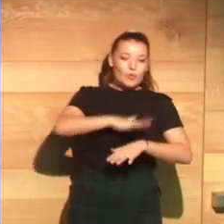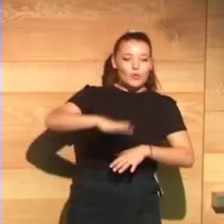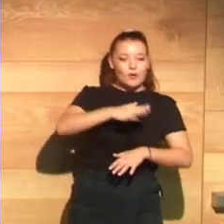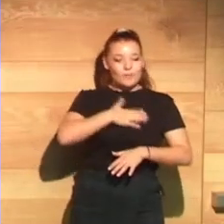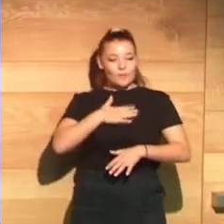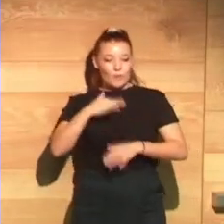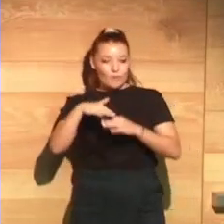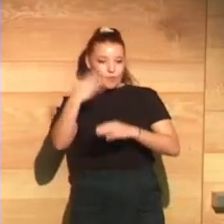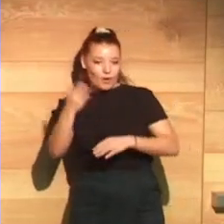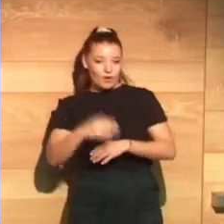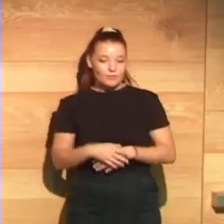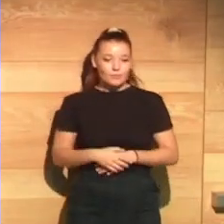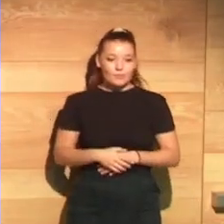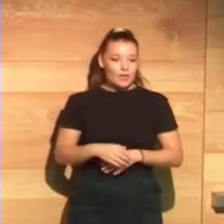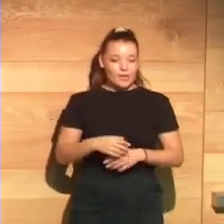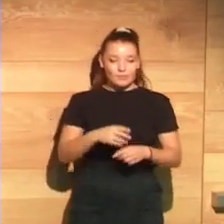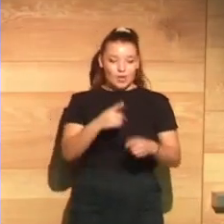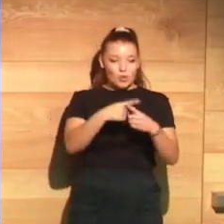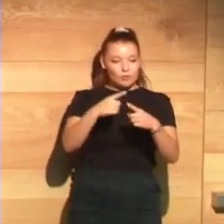dibujar hombres, y era otra historia.